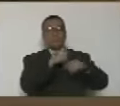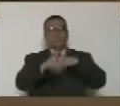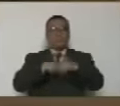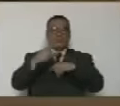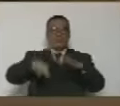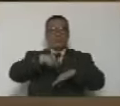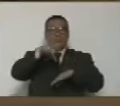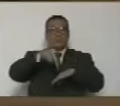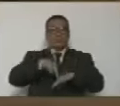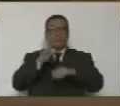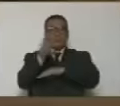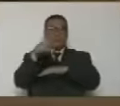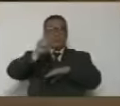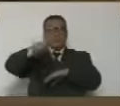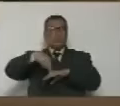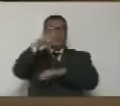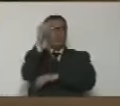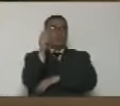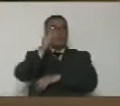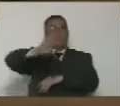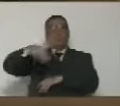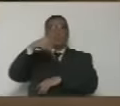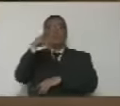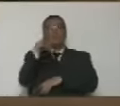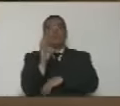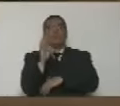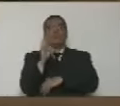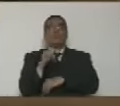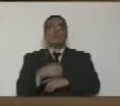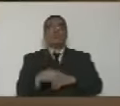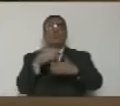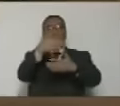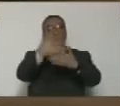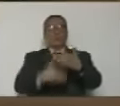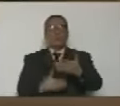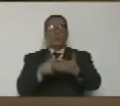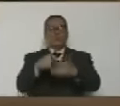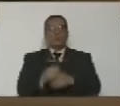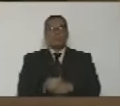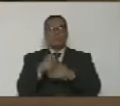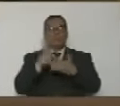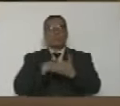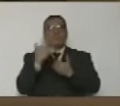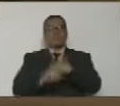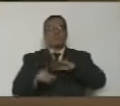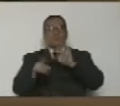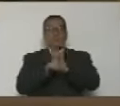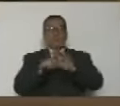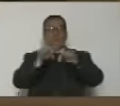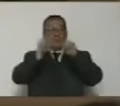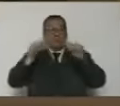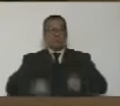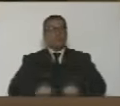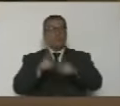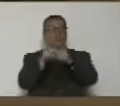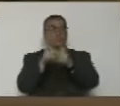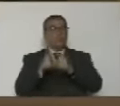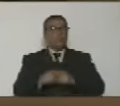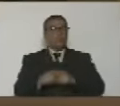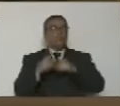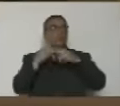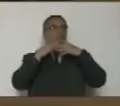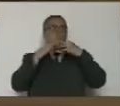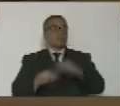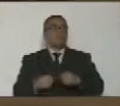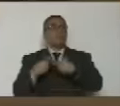Desarrollo Nacional de la Asamblea Nacional, diputado Jesús Faría, mediante la cual remitió el informe sobre el proyecto de ley del sistema tributario y de regalía